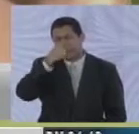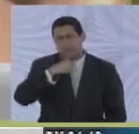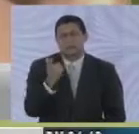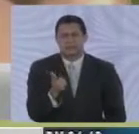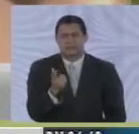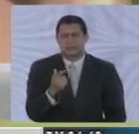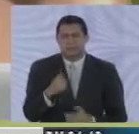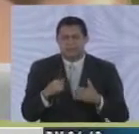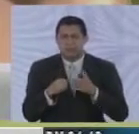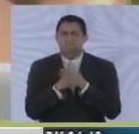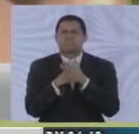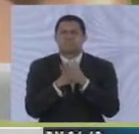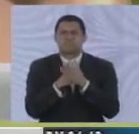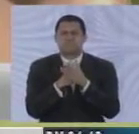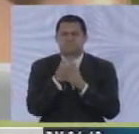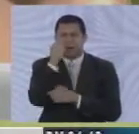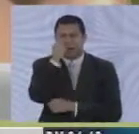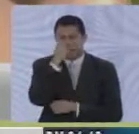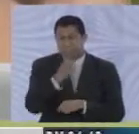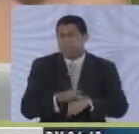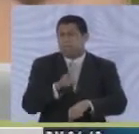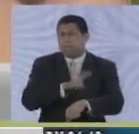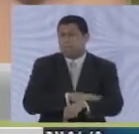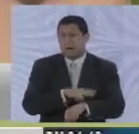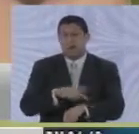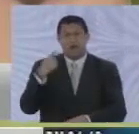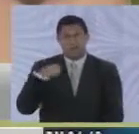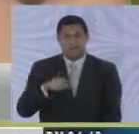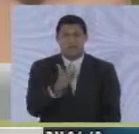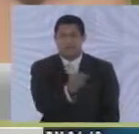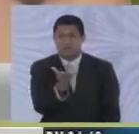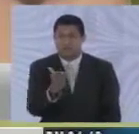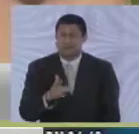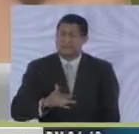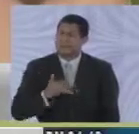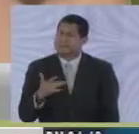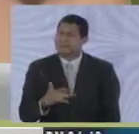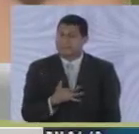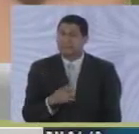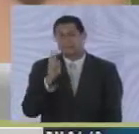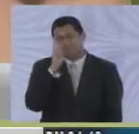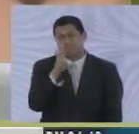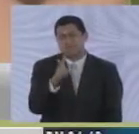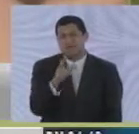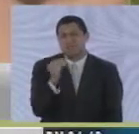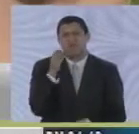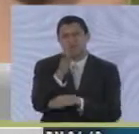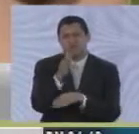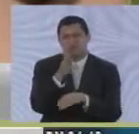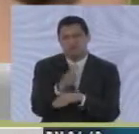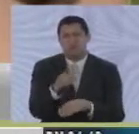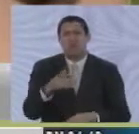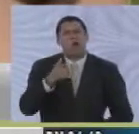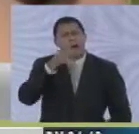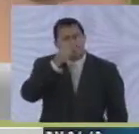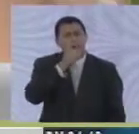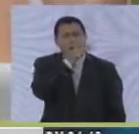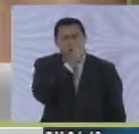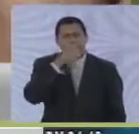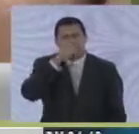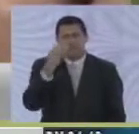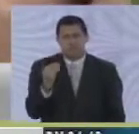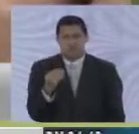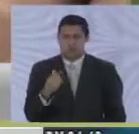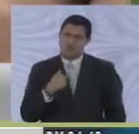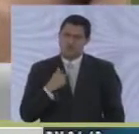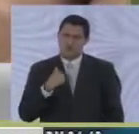trae una obstrucción nasal incluso peor a la que ya el paciente tenía y lamentablemente se ve muchísimo en la consulta que el paciente lo usa frecuentemente.